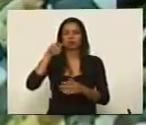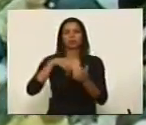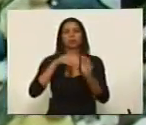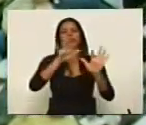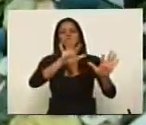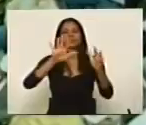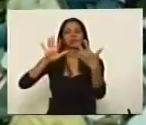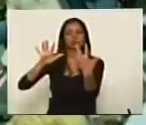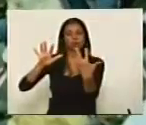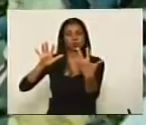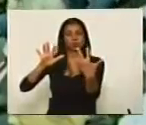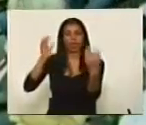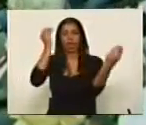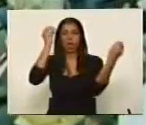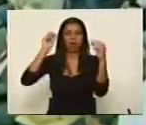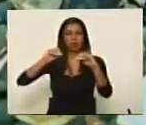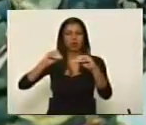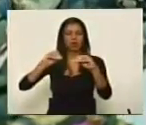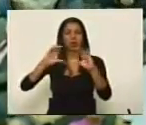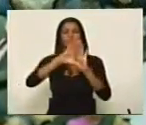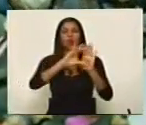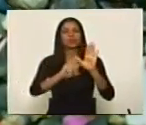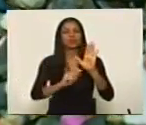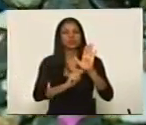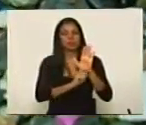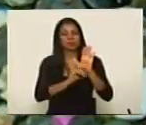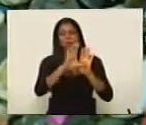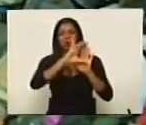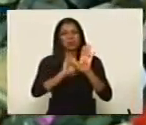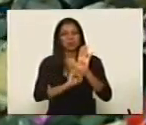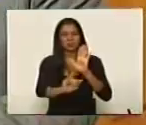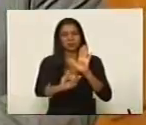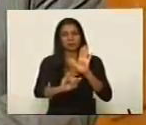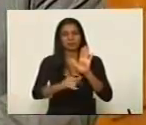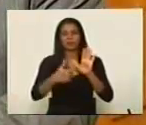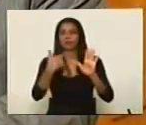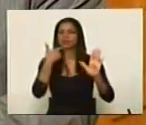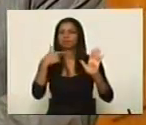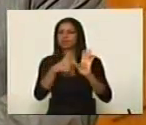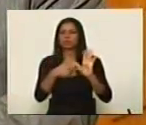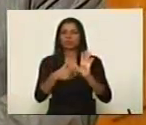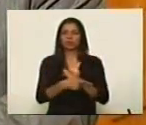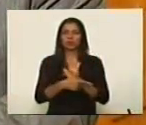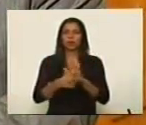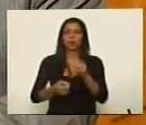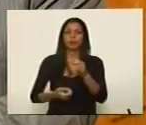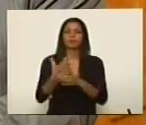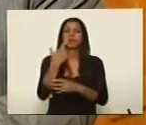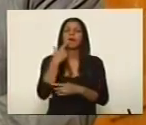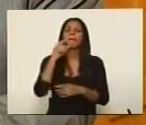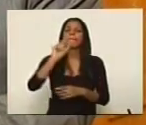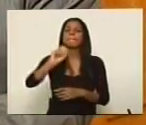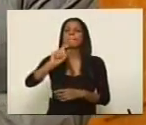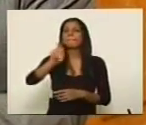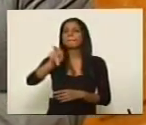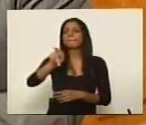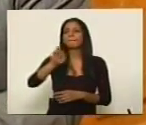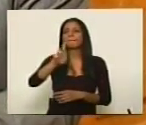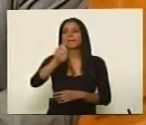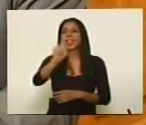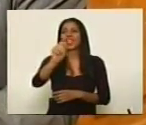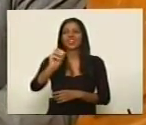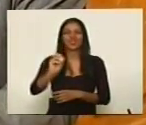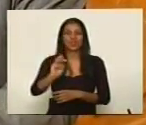2018. Acuerdo constituyente en respaldo al lanzamiento de la criptomoneda El Petro para la defensa